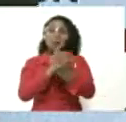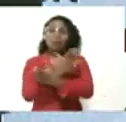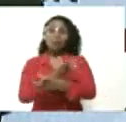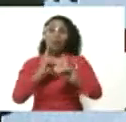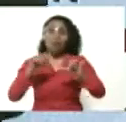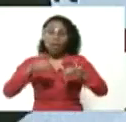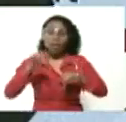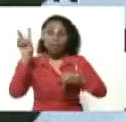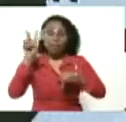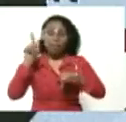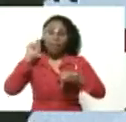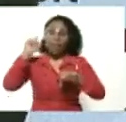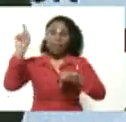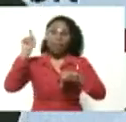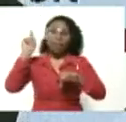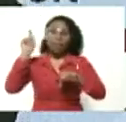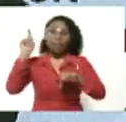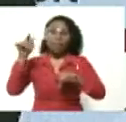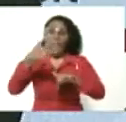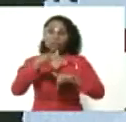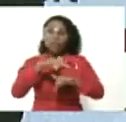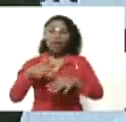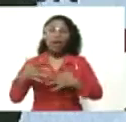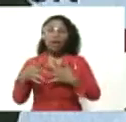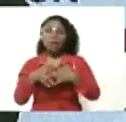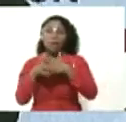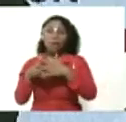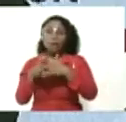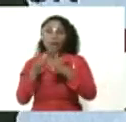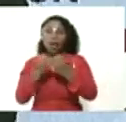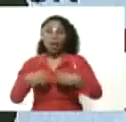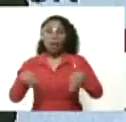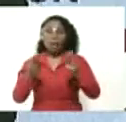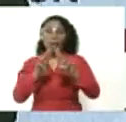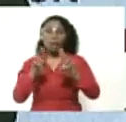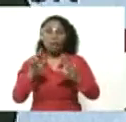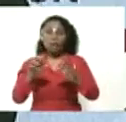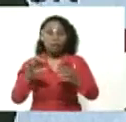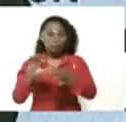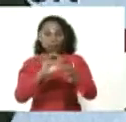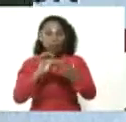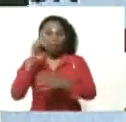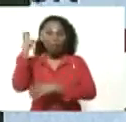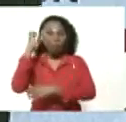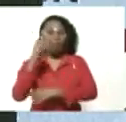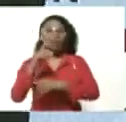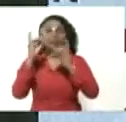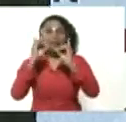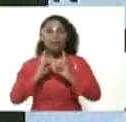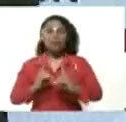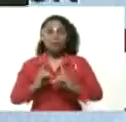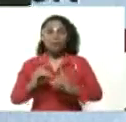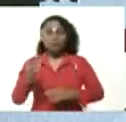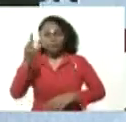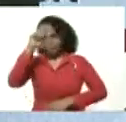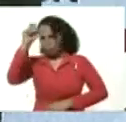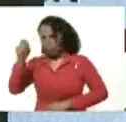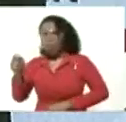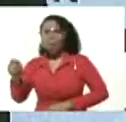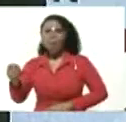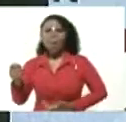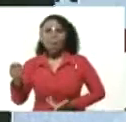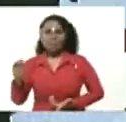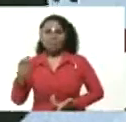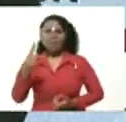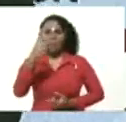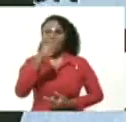en Venezuela. Y allá, donde Estados Unidos y la Unión Europea decidieron que podían reconocer como presidente una persona que se había